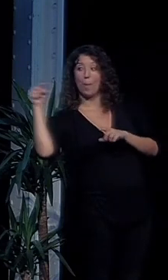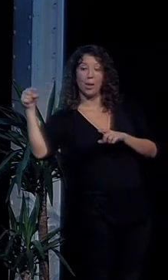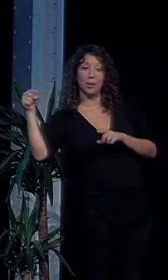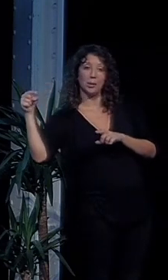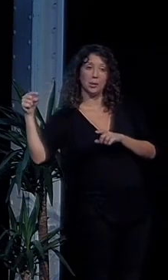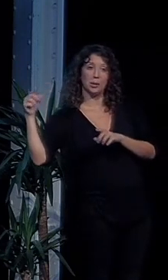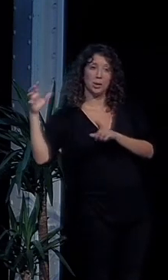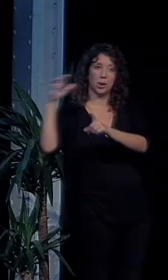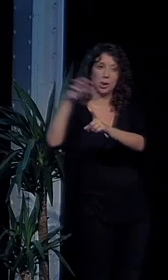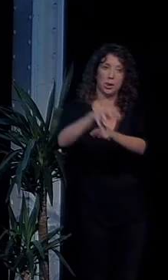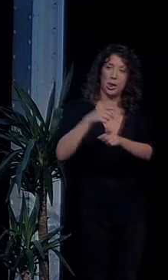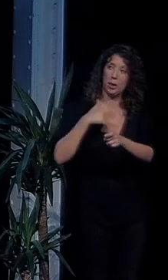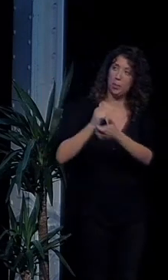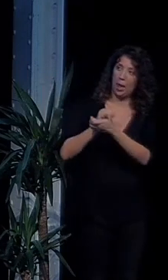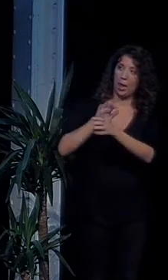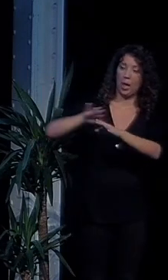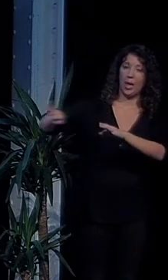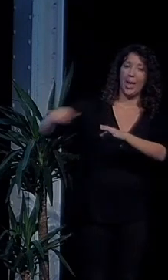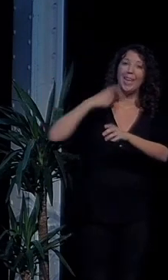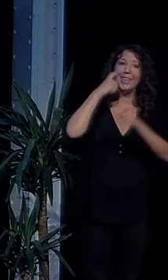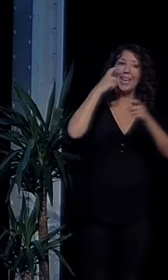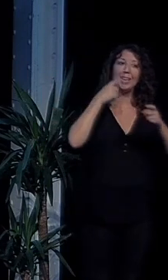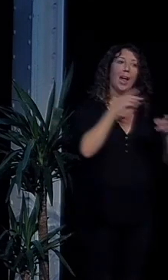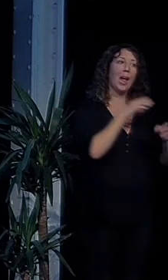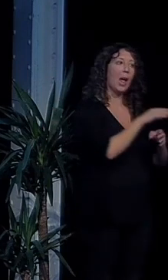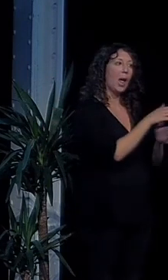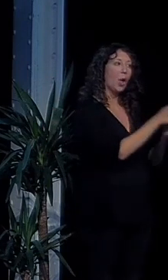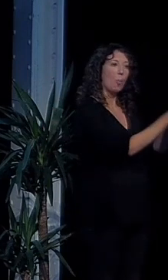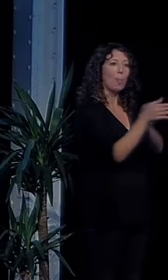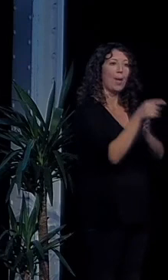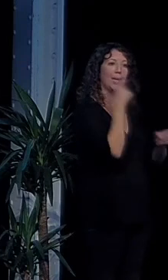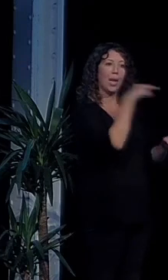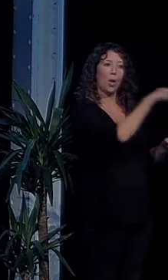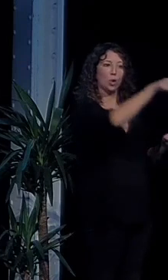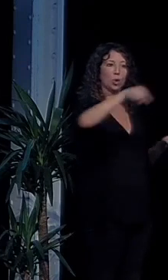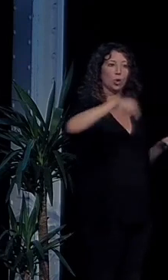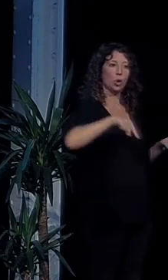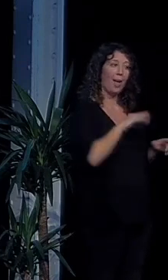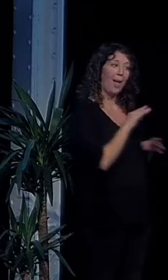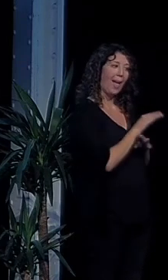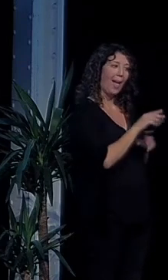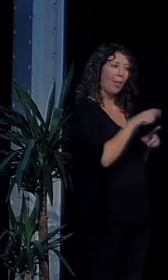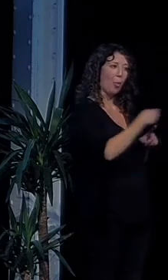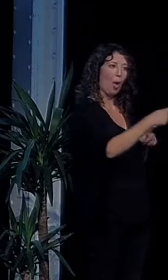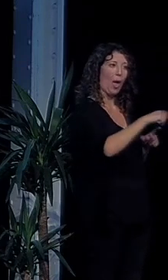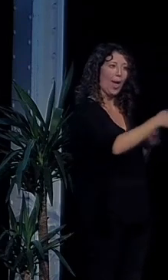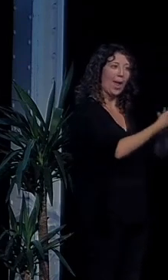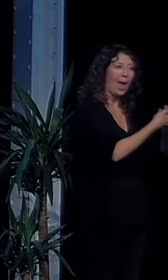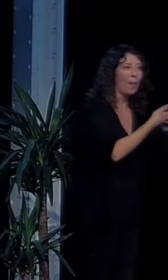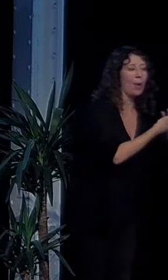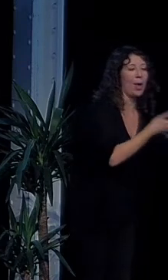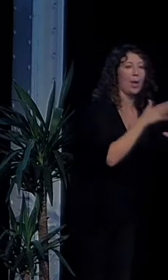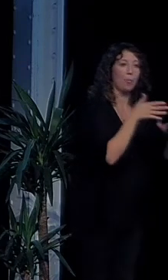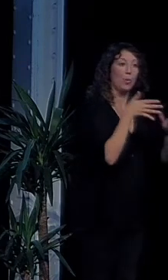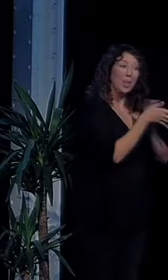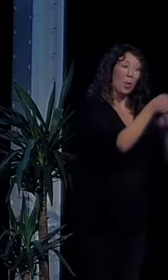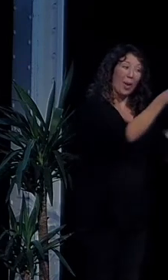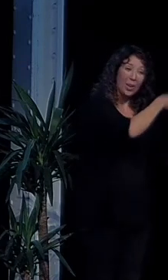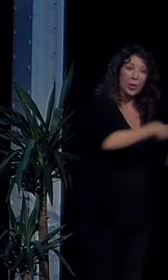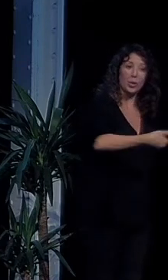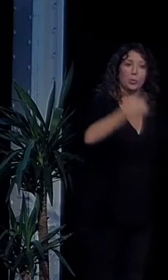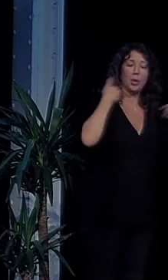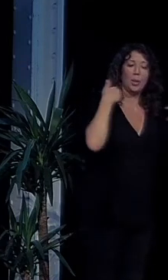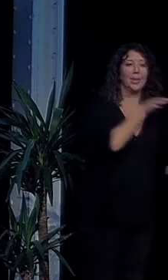educar a hablar con tus compañeros de curro, porque están agrediendo todas las noches y todos los días a compañeras tuyas y